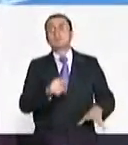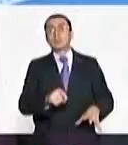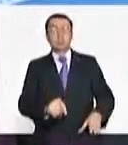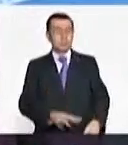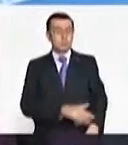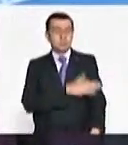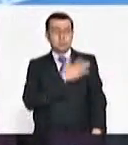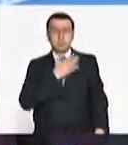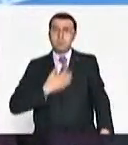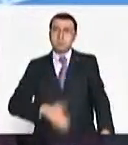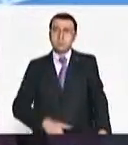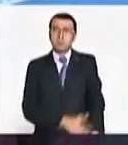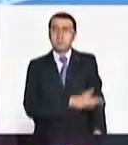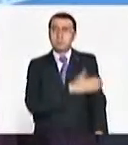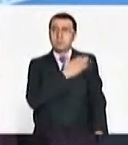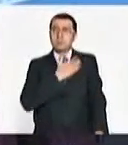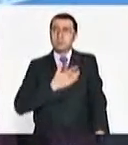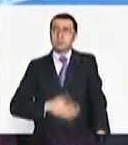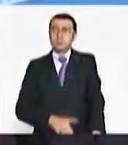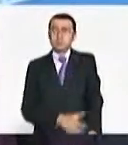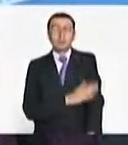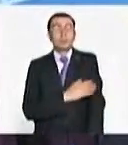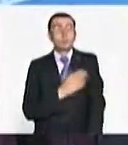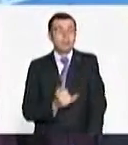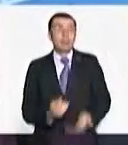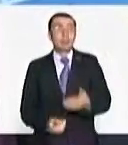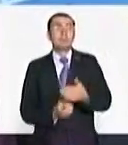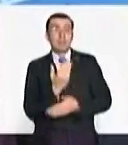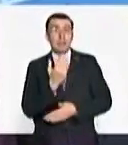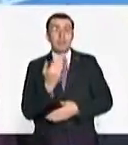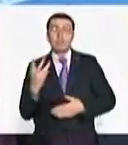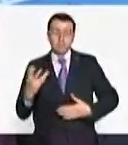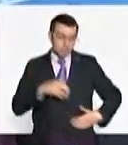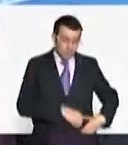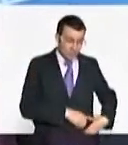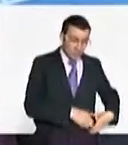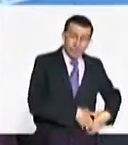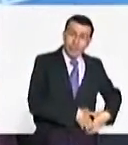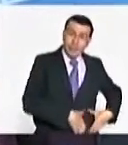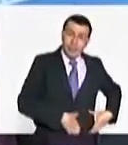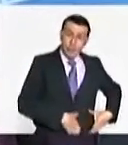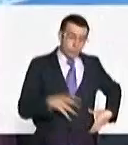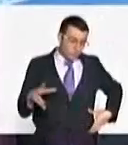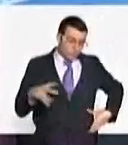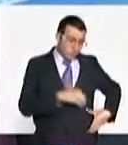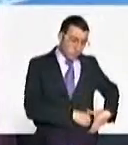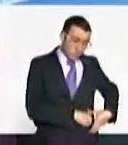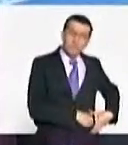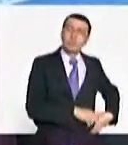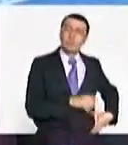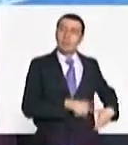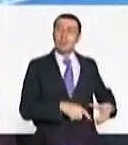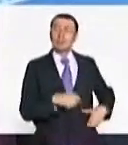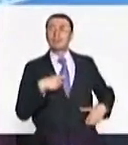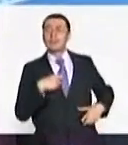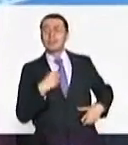grasa empieza a diseminarse y a depositarse inicialmente en el hígado del paciente. Por eso podemos ver pacientes con hígado graso, con